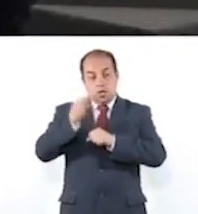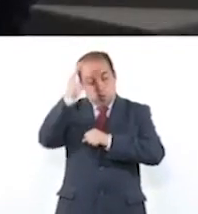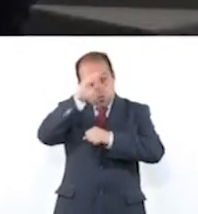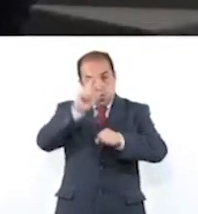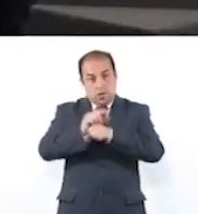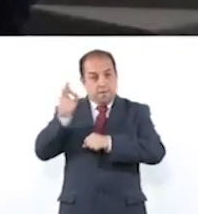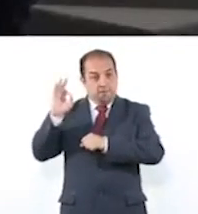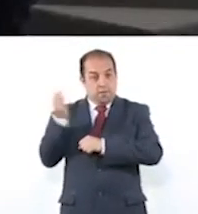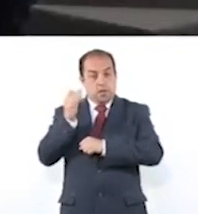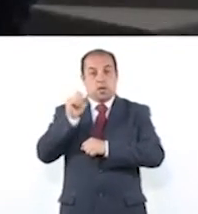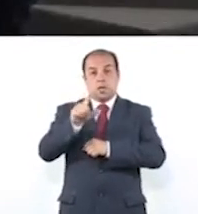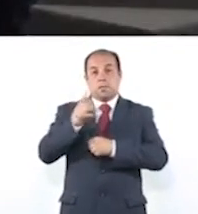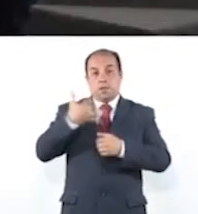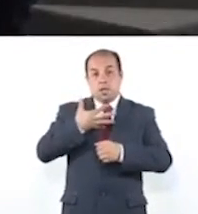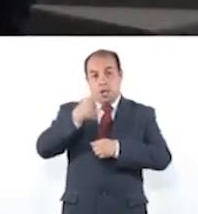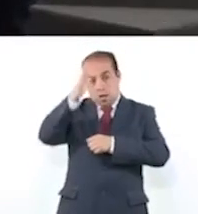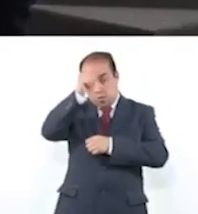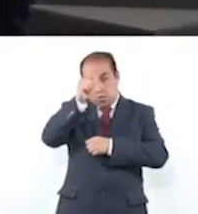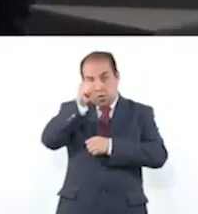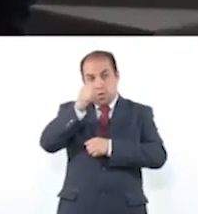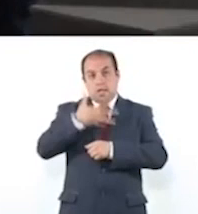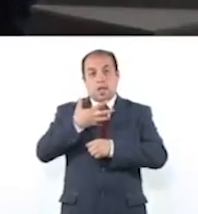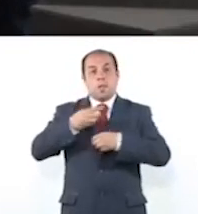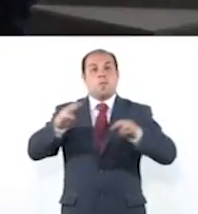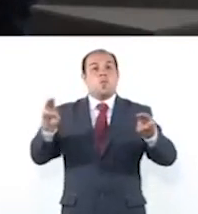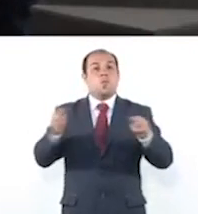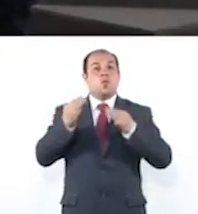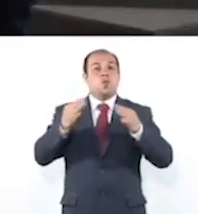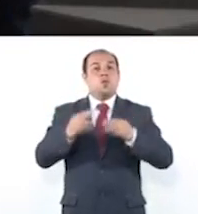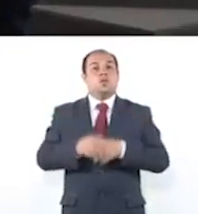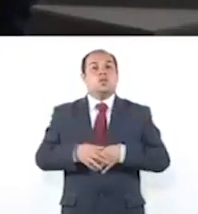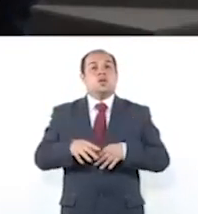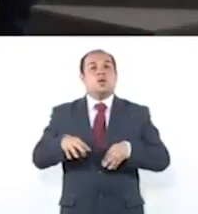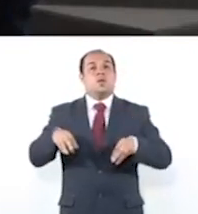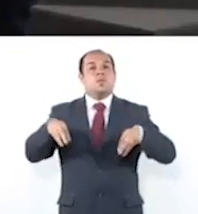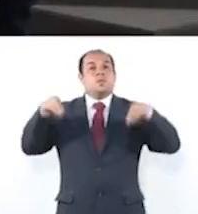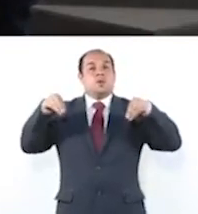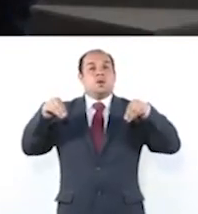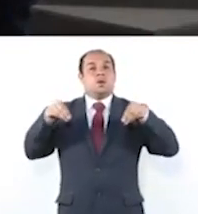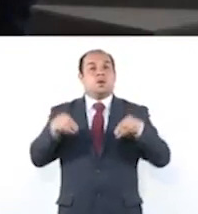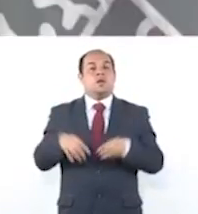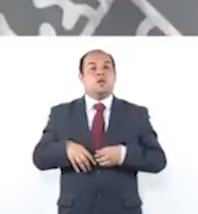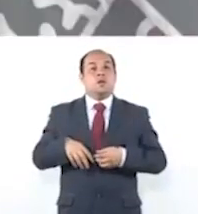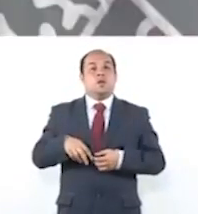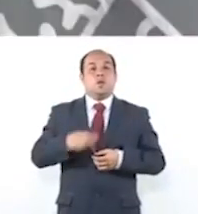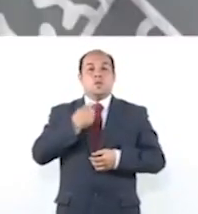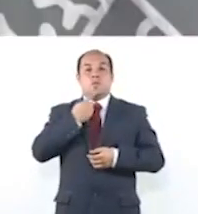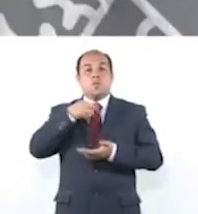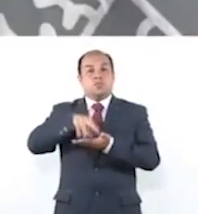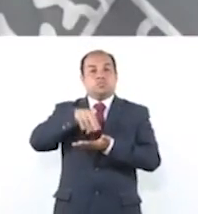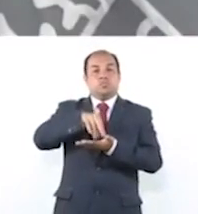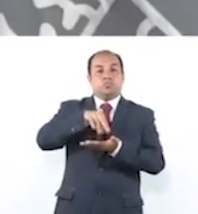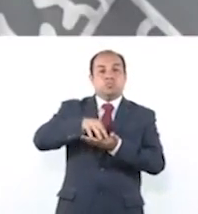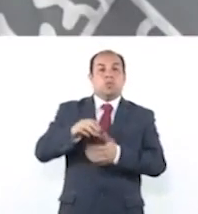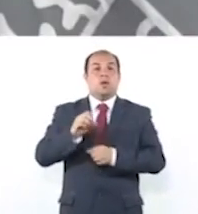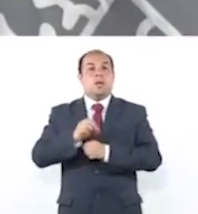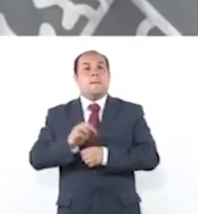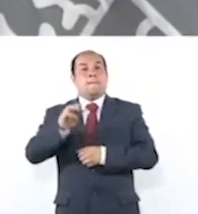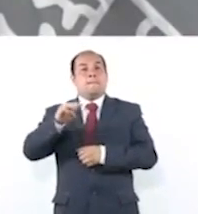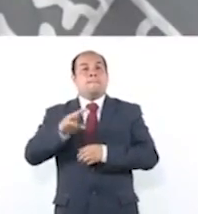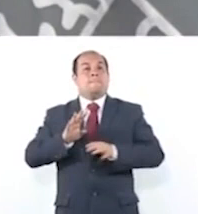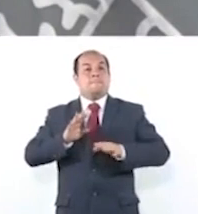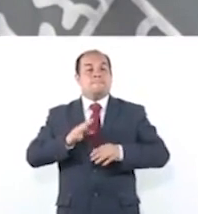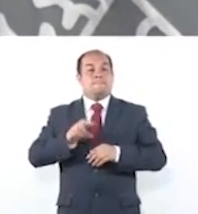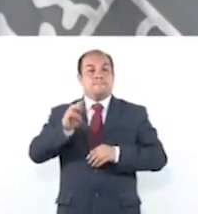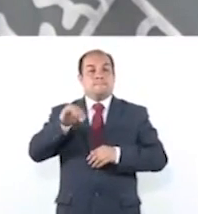de acuerdo en aportar elementos musicales, cirqueros, títeres, mimos, para estimular los